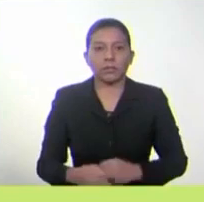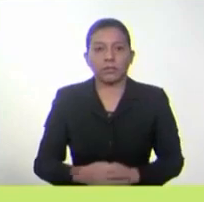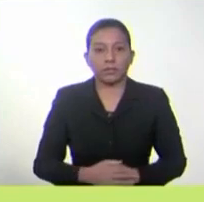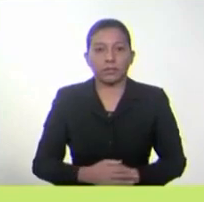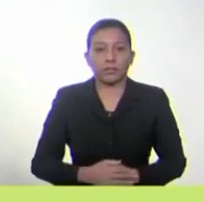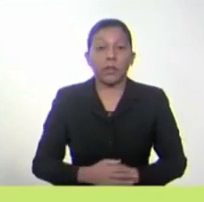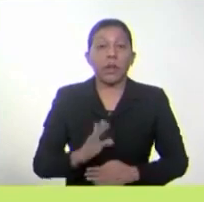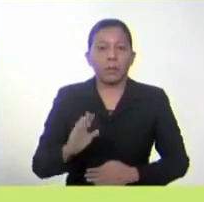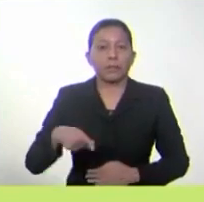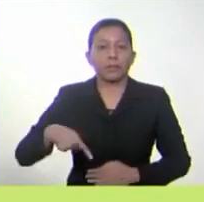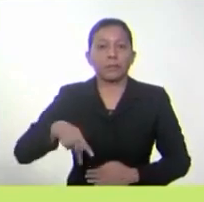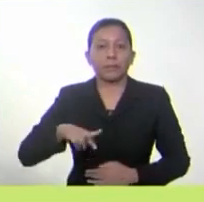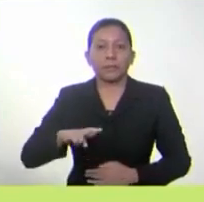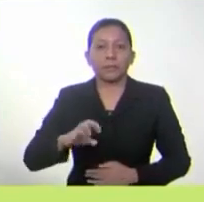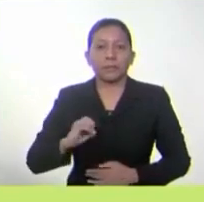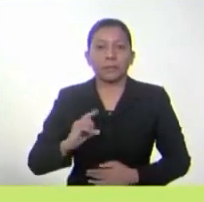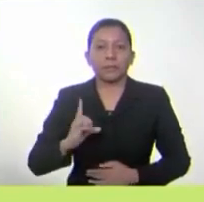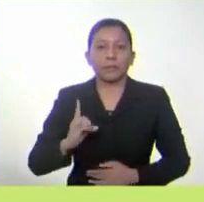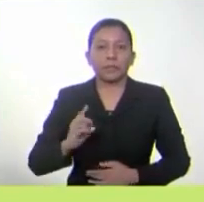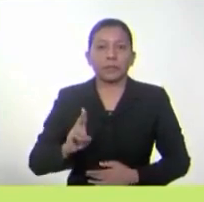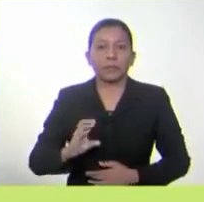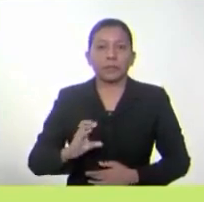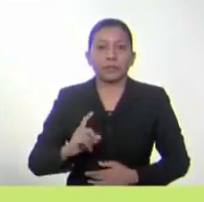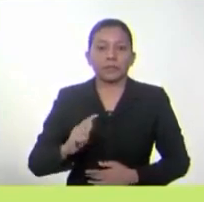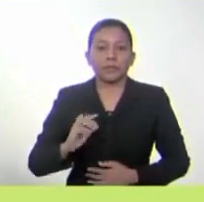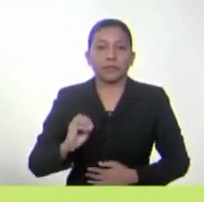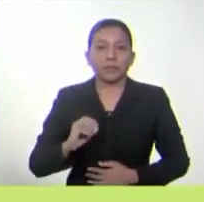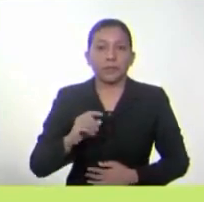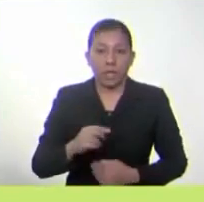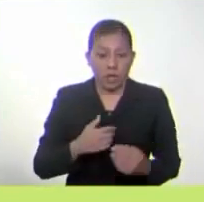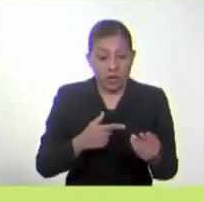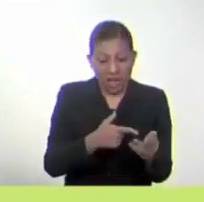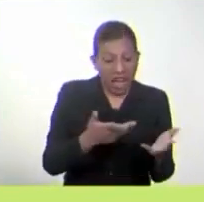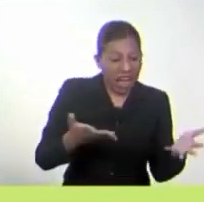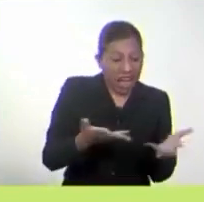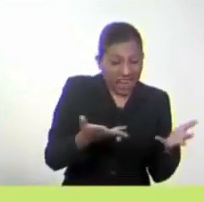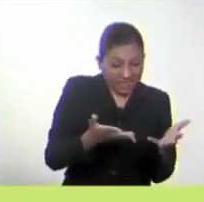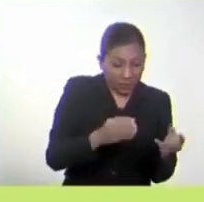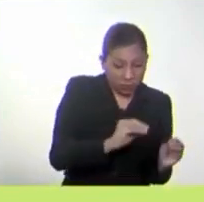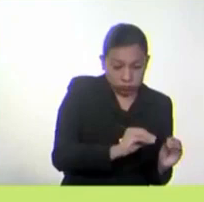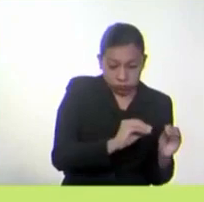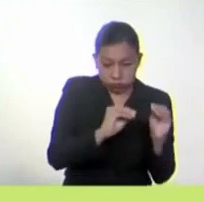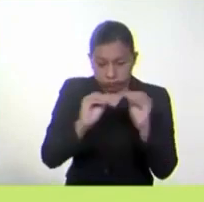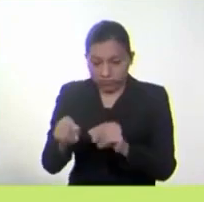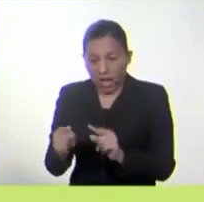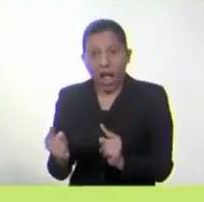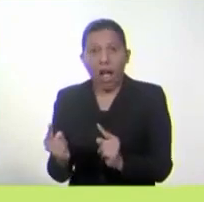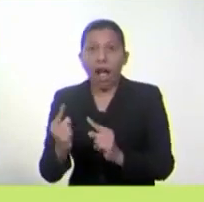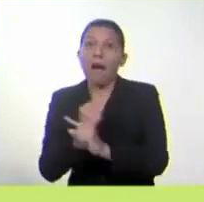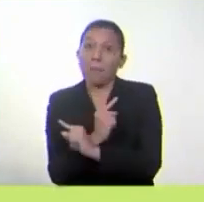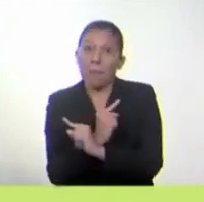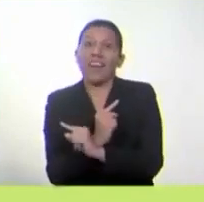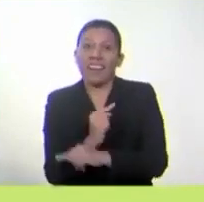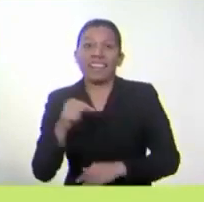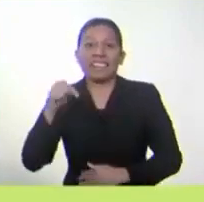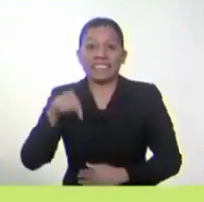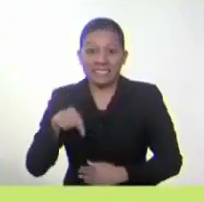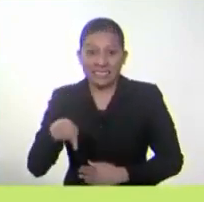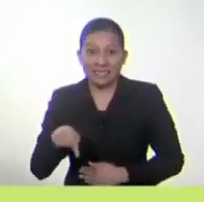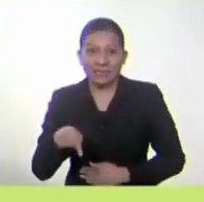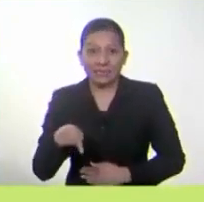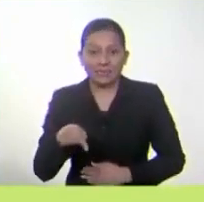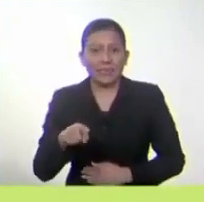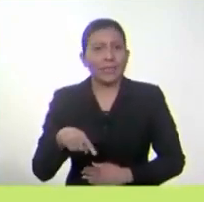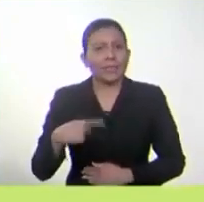los productos son aquellas sustancias que se crean, que se originan, que se producen, que se obtienen de una reacción química y son aquellas que